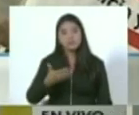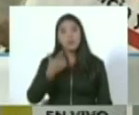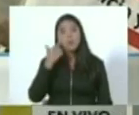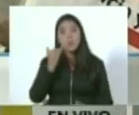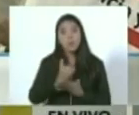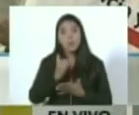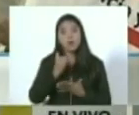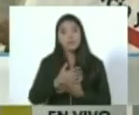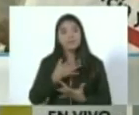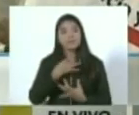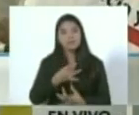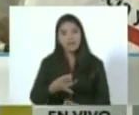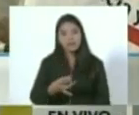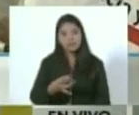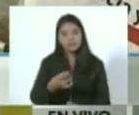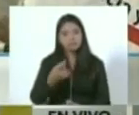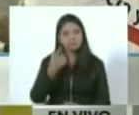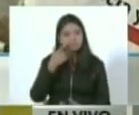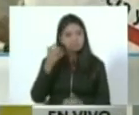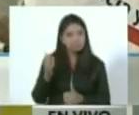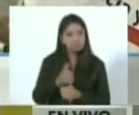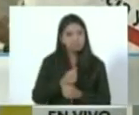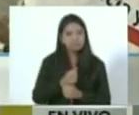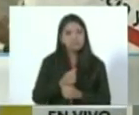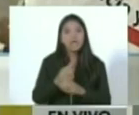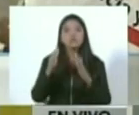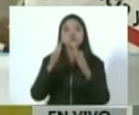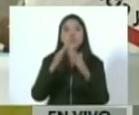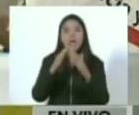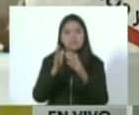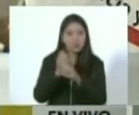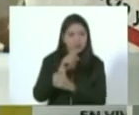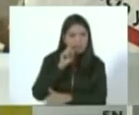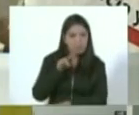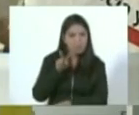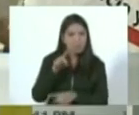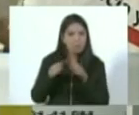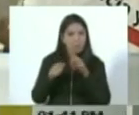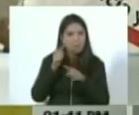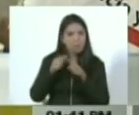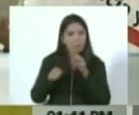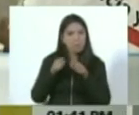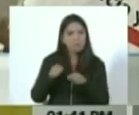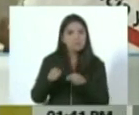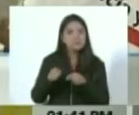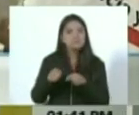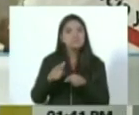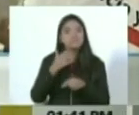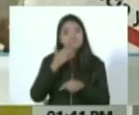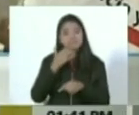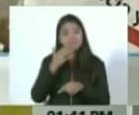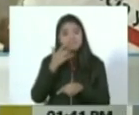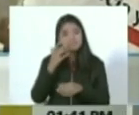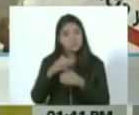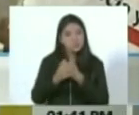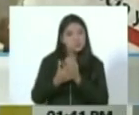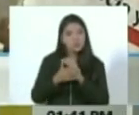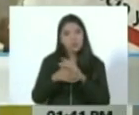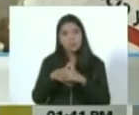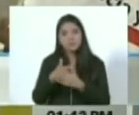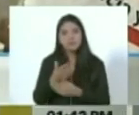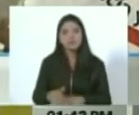pruebas de interés criminalístico en el allanamiento de su residencia de presuntas actividades